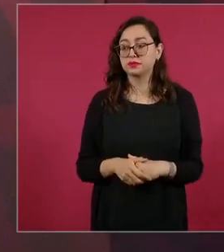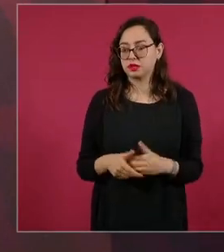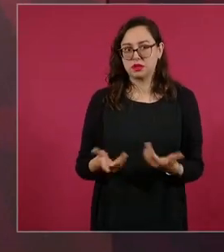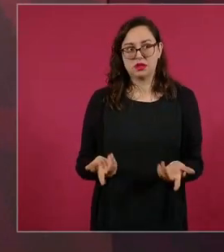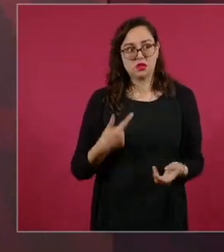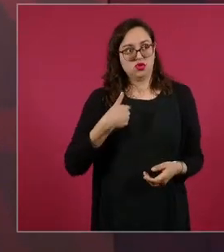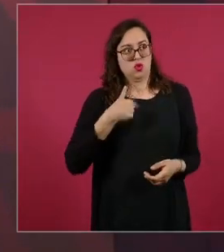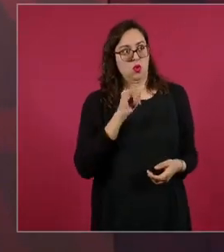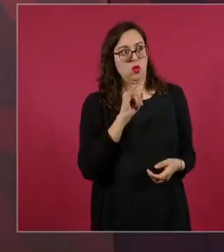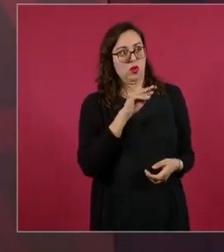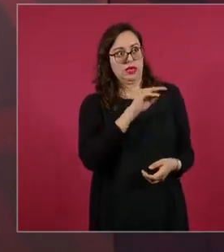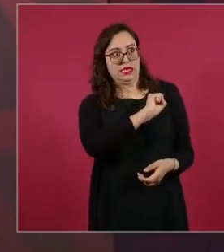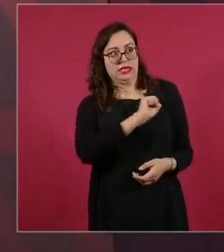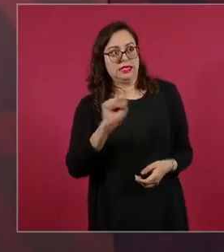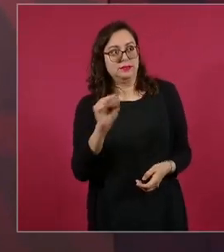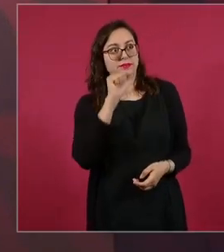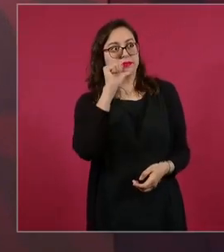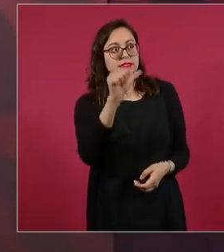sea derechohabiente